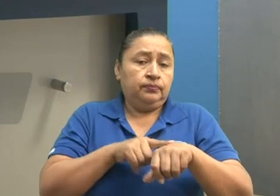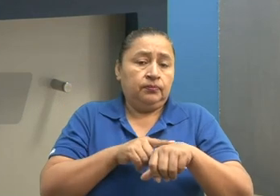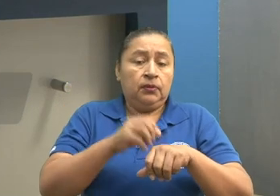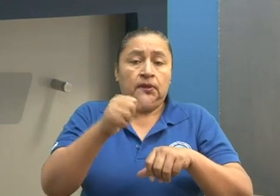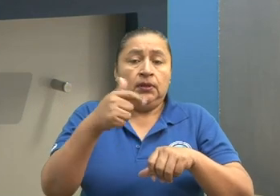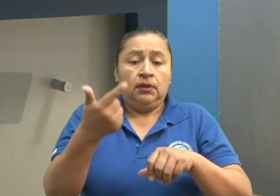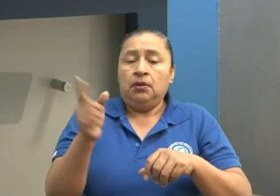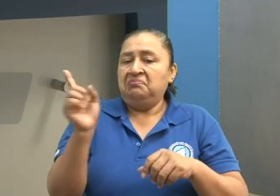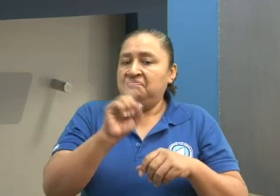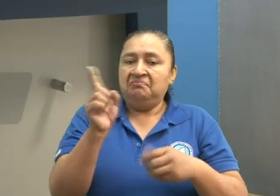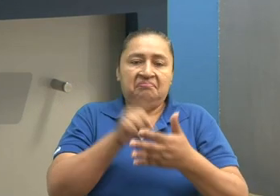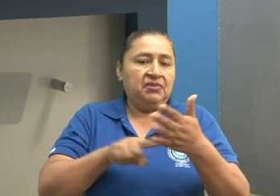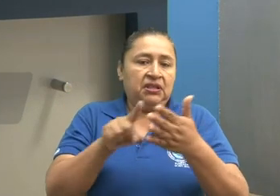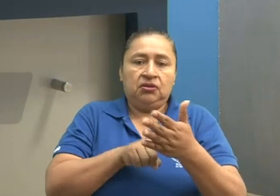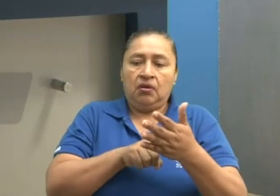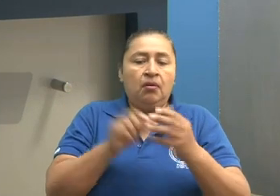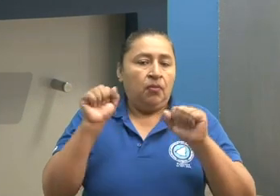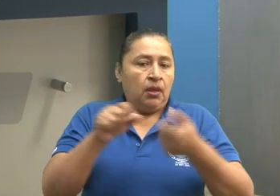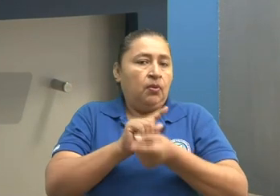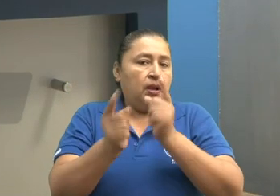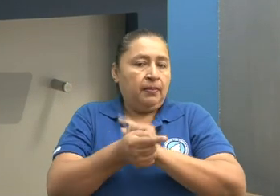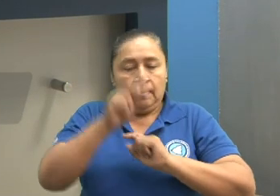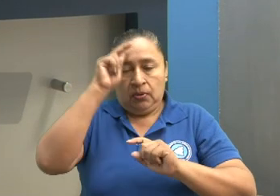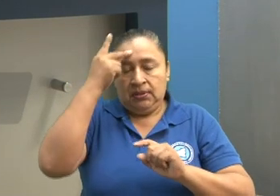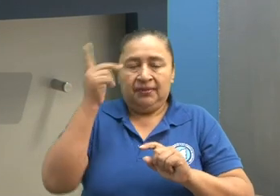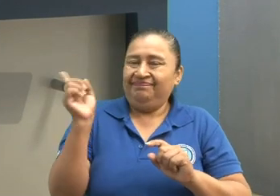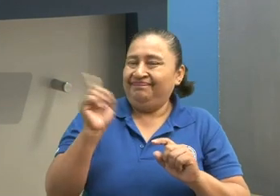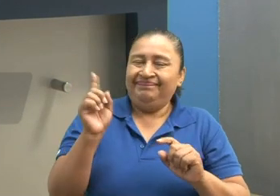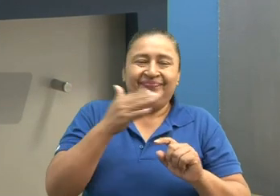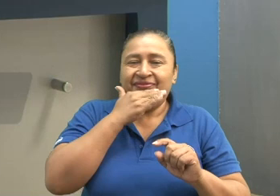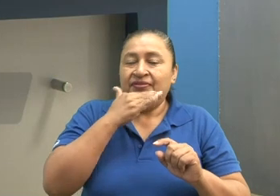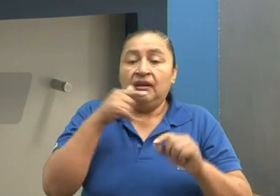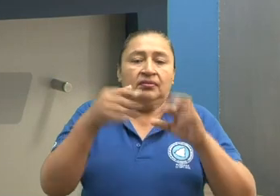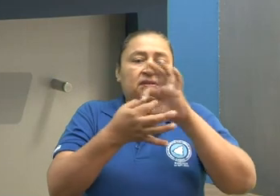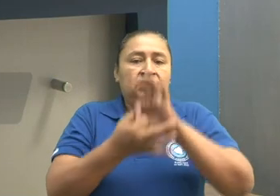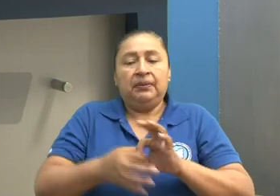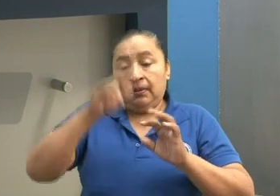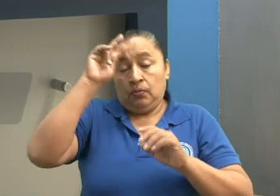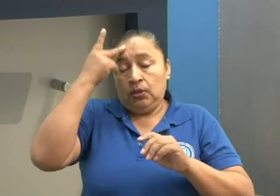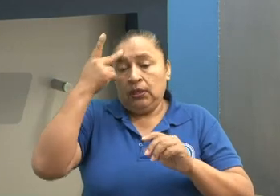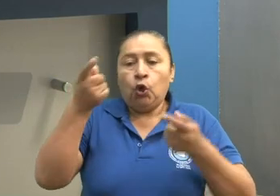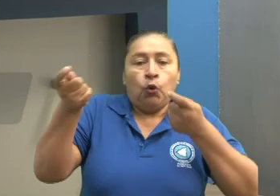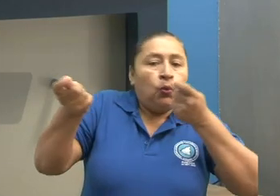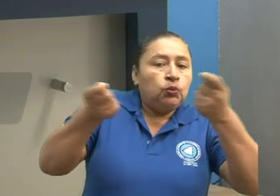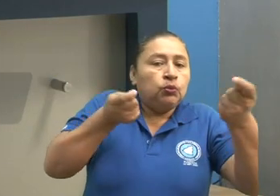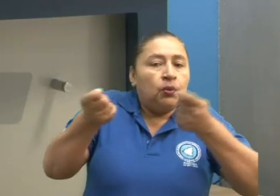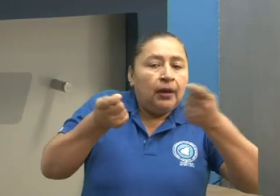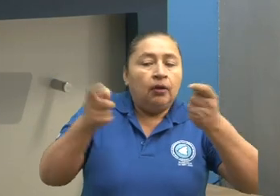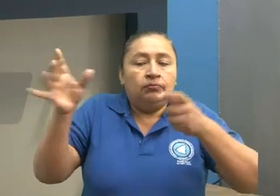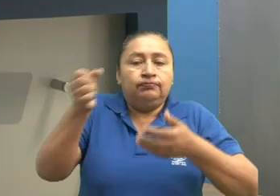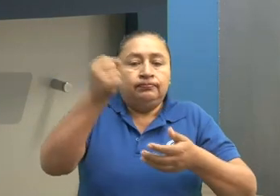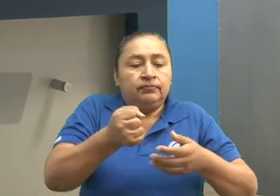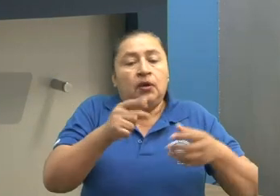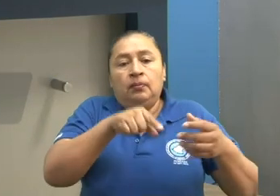que no eran con elecciones que se podía hacer un cambio político, porque realmente era un sistema político controlado por los oligarcas, no había cambio, por la dictadura y claro, por los